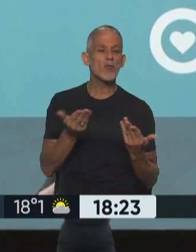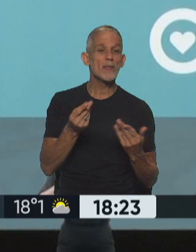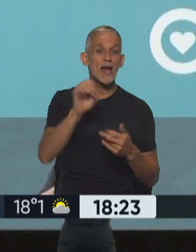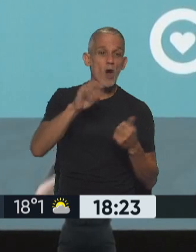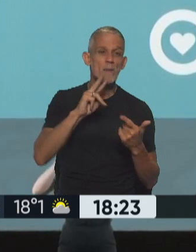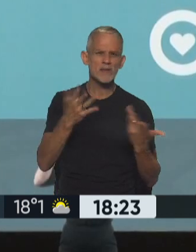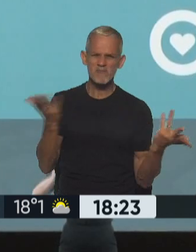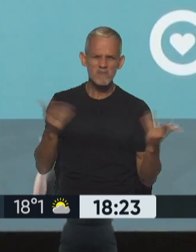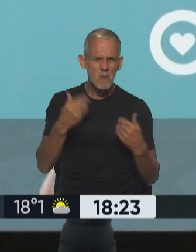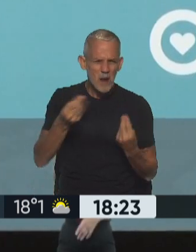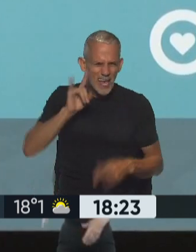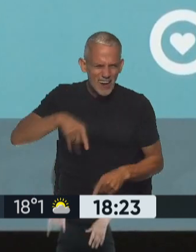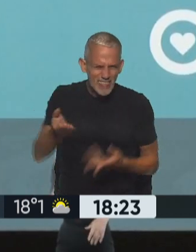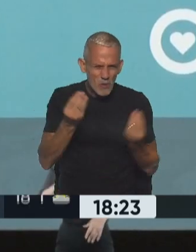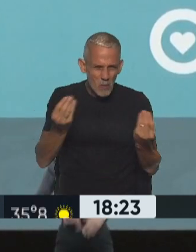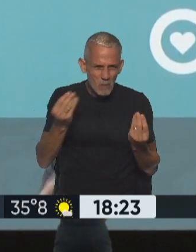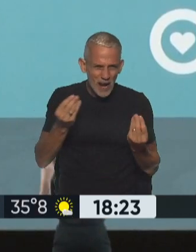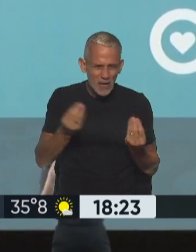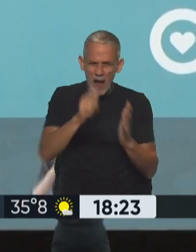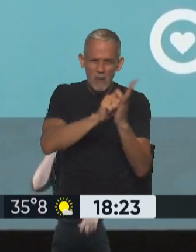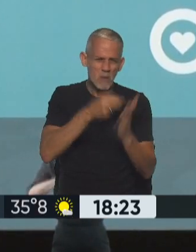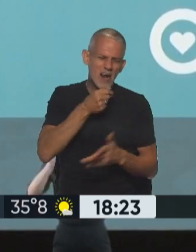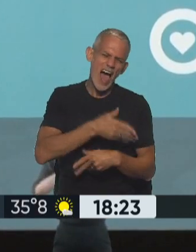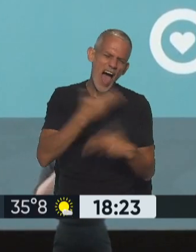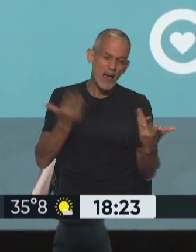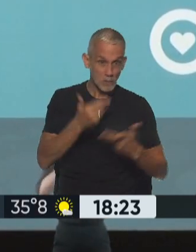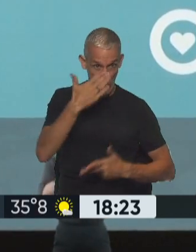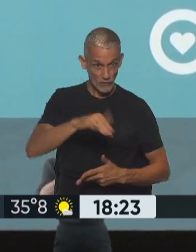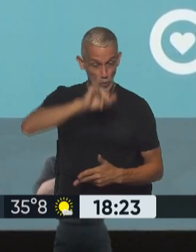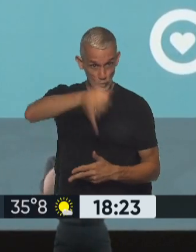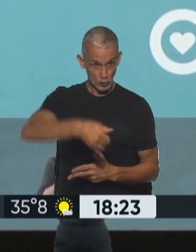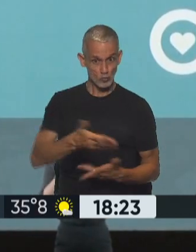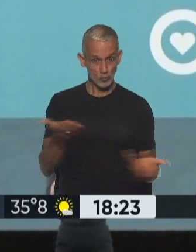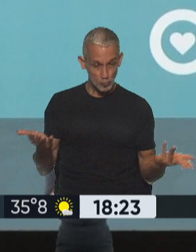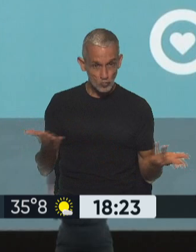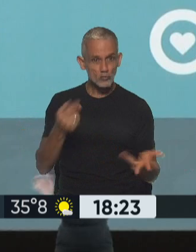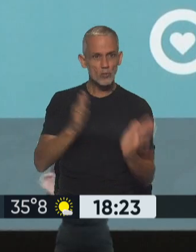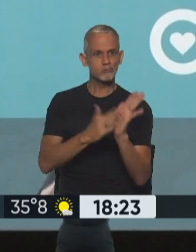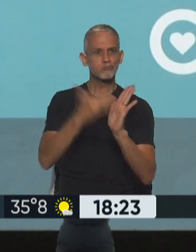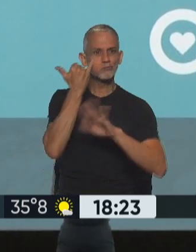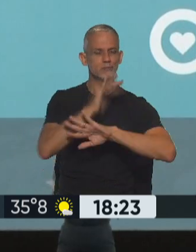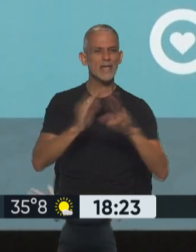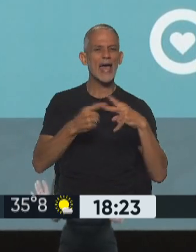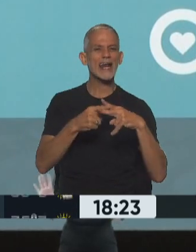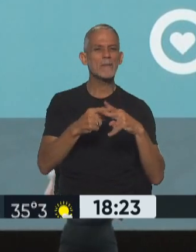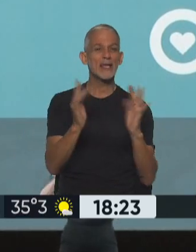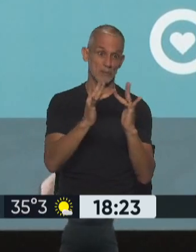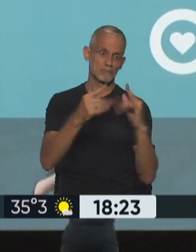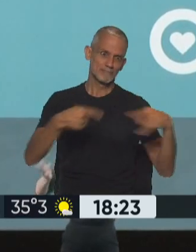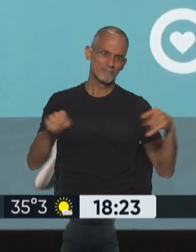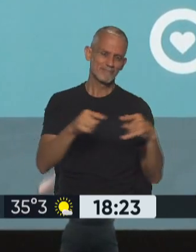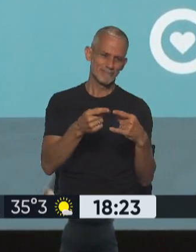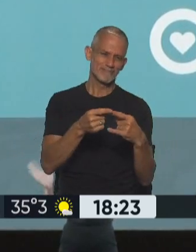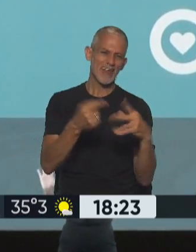personas que decían que era un proceso ridículo que nadie se iba a notar que era imposible y la verdad que demostramos una vez más que las herramientas digitales